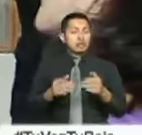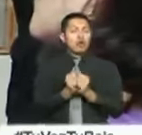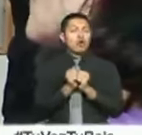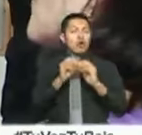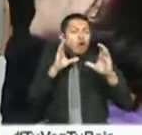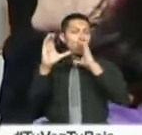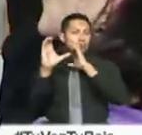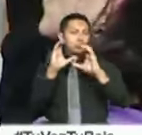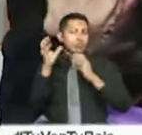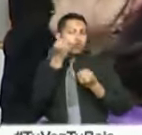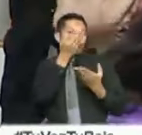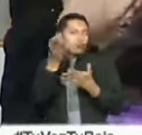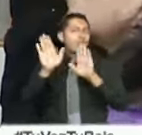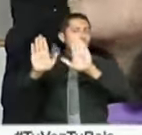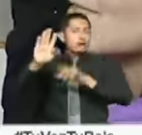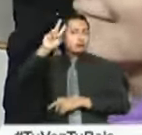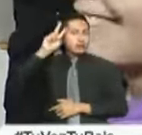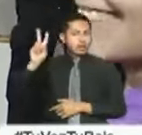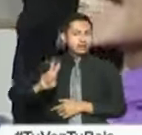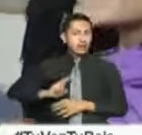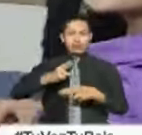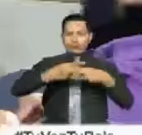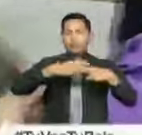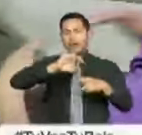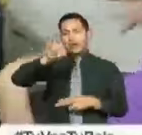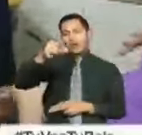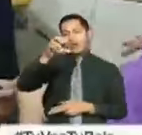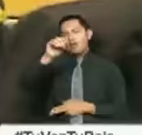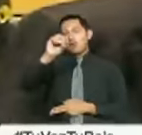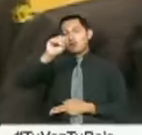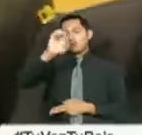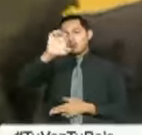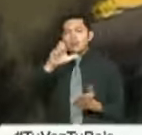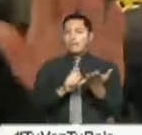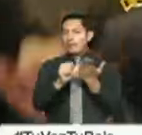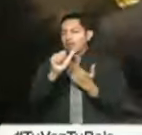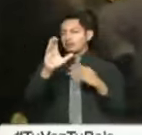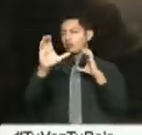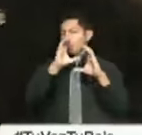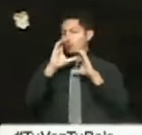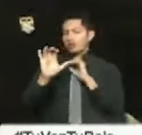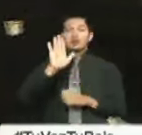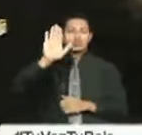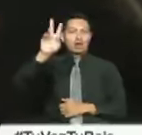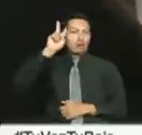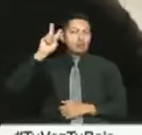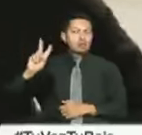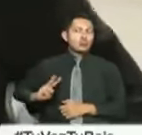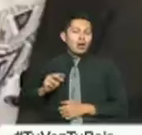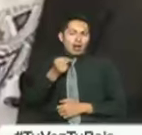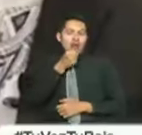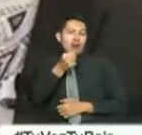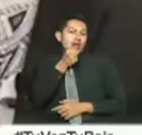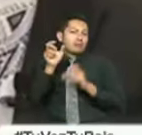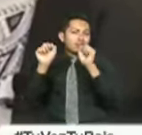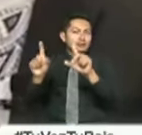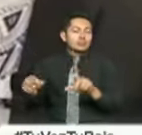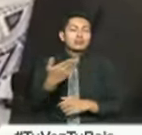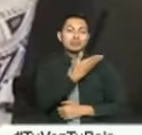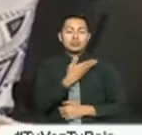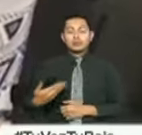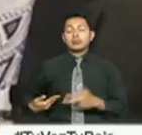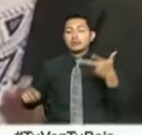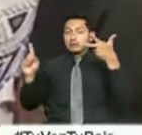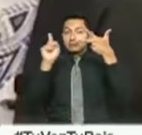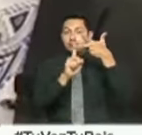la Información, José Luis Marcano, ministro de Comunicación de esa nación. Asimismo, la tercera entrevista la